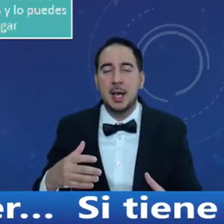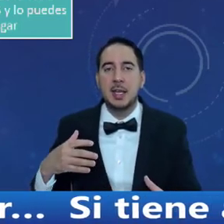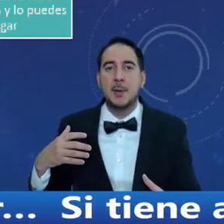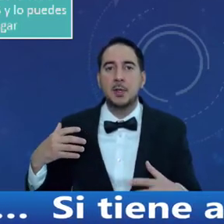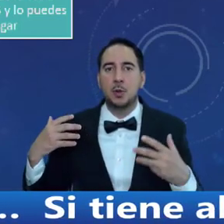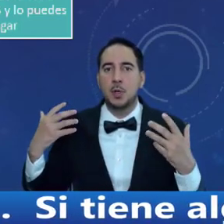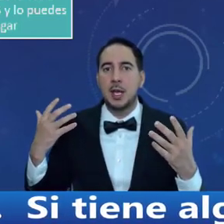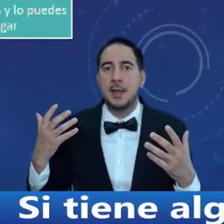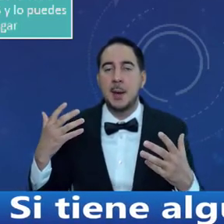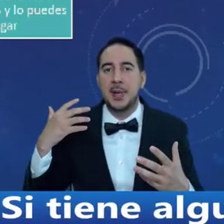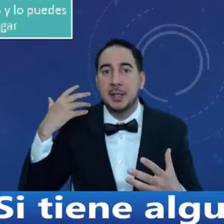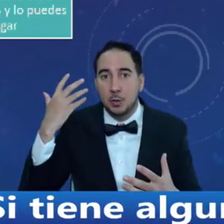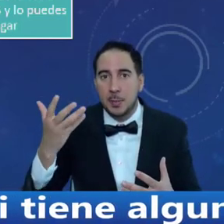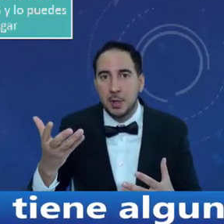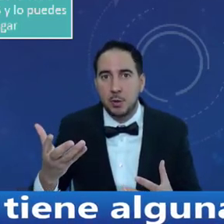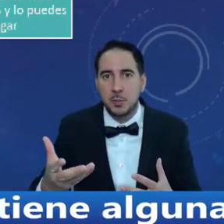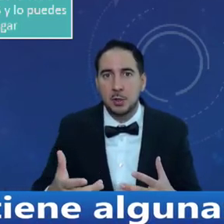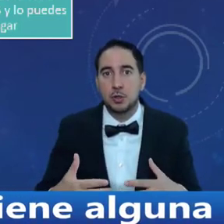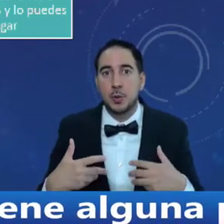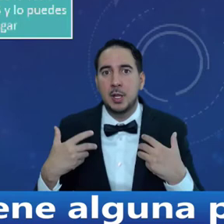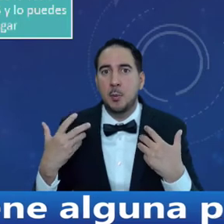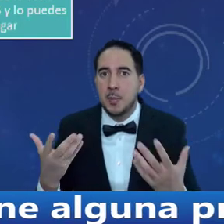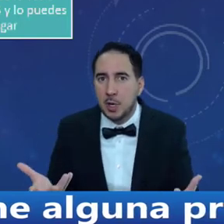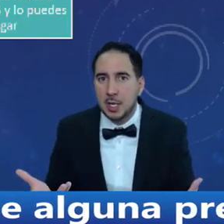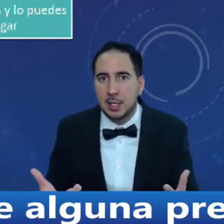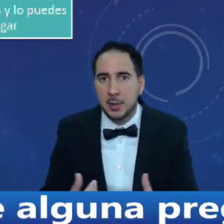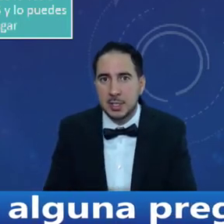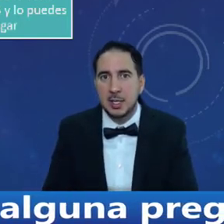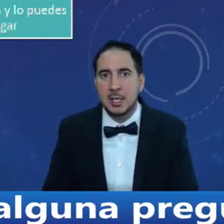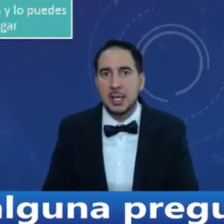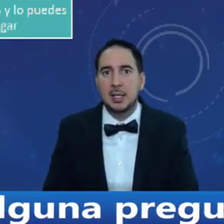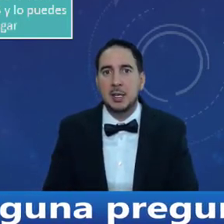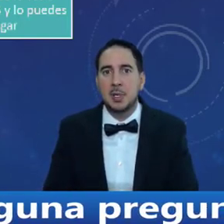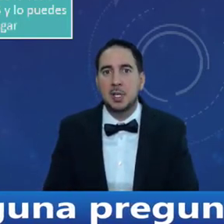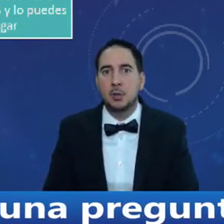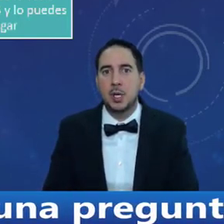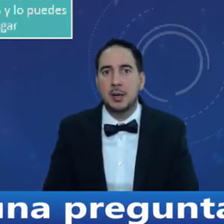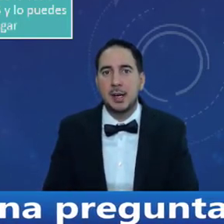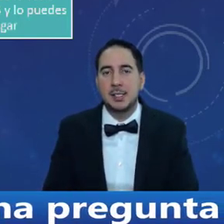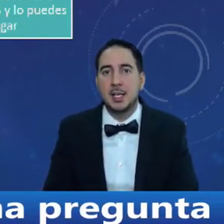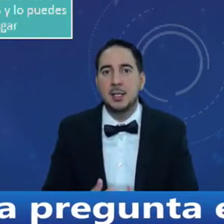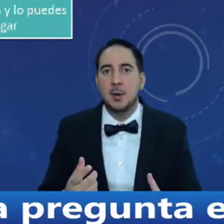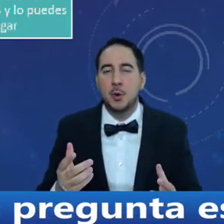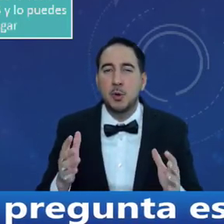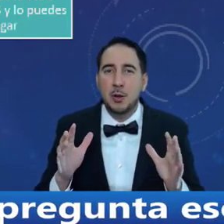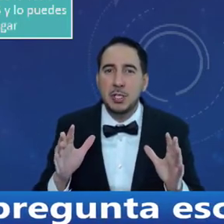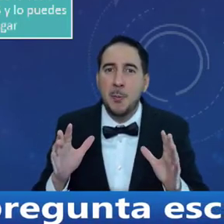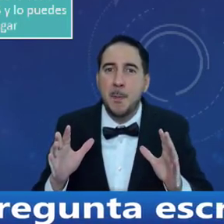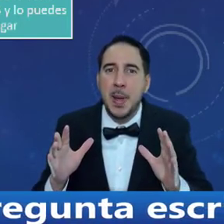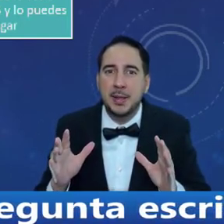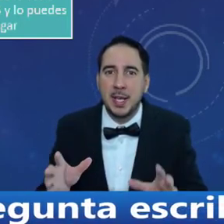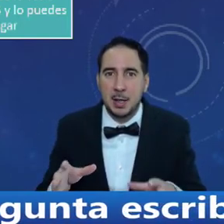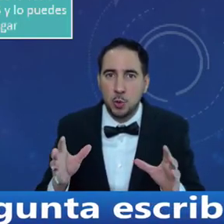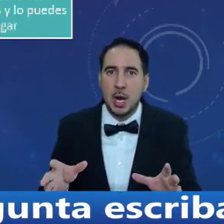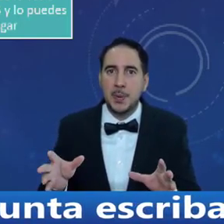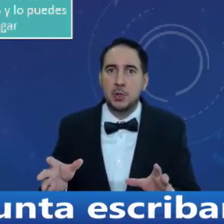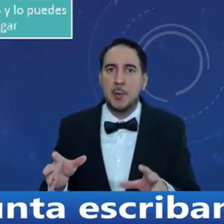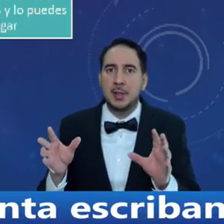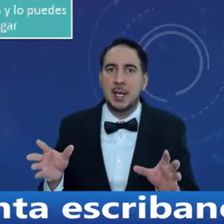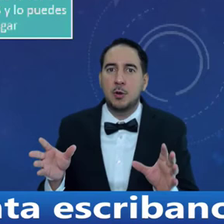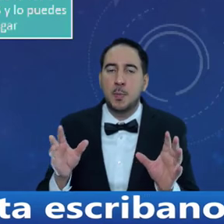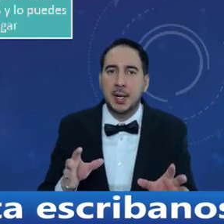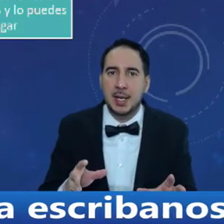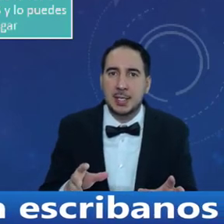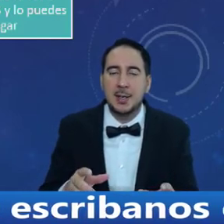inversionista, ahí he visto y he aprendido también conocimiento sobre de los mismos clientes a veces que están invirtiendo en el real estate. Porque una cosa es vender, ayudar a las